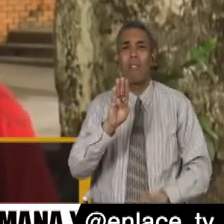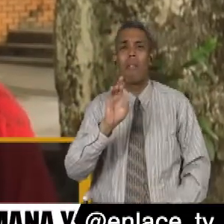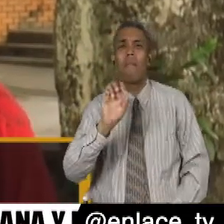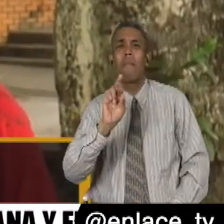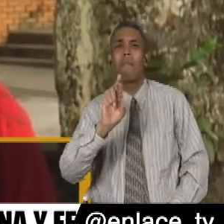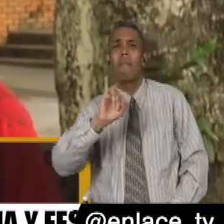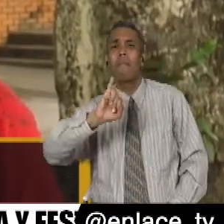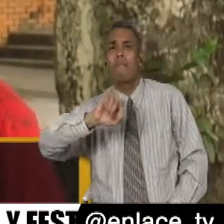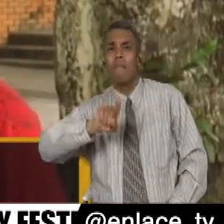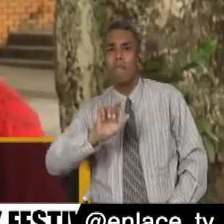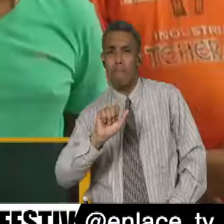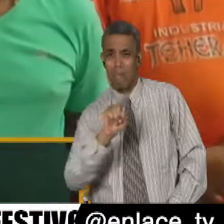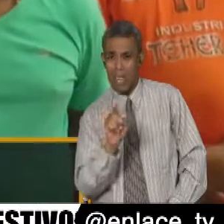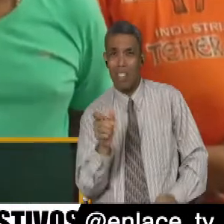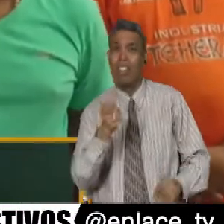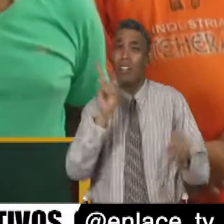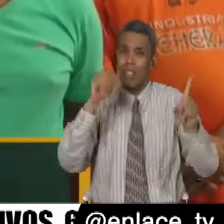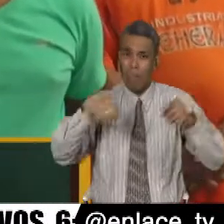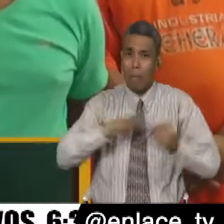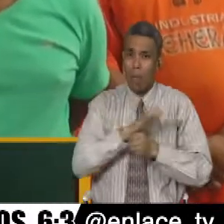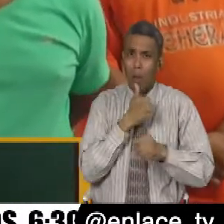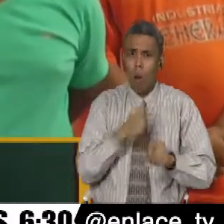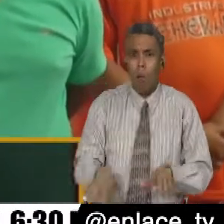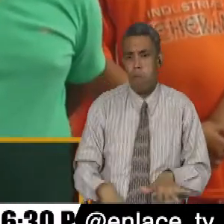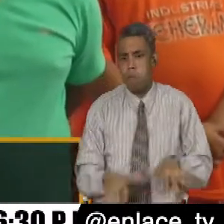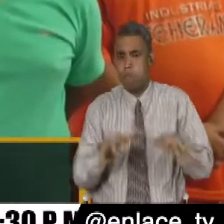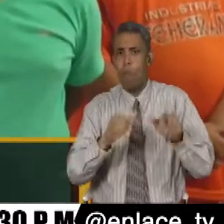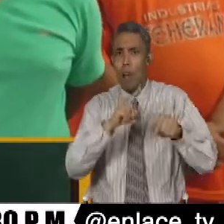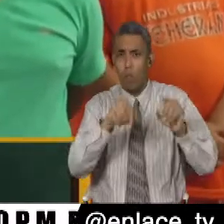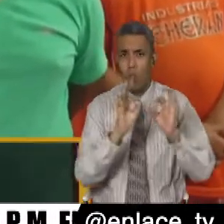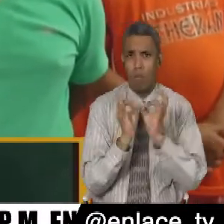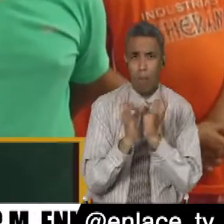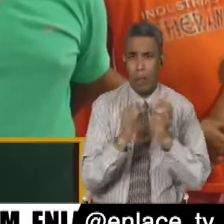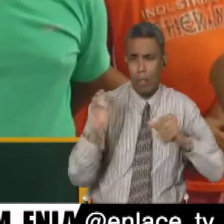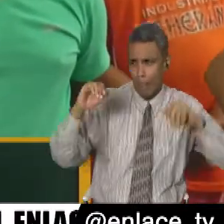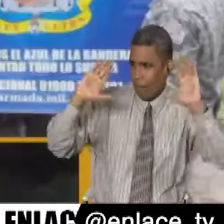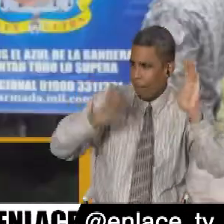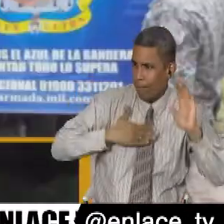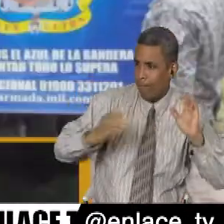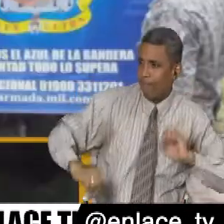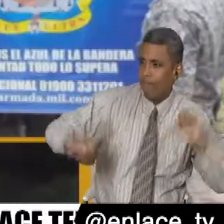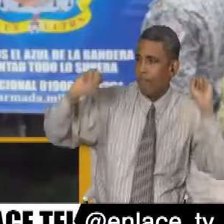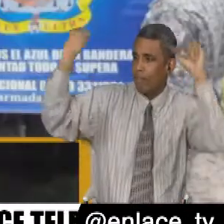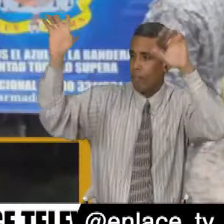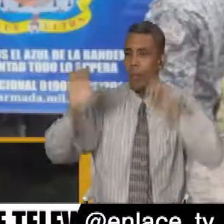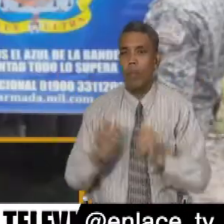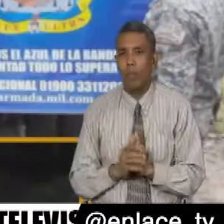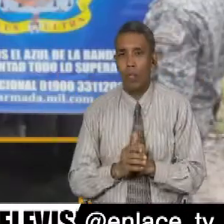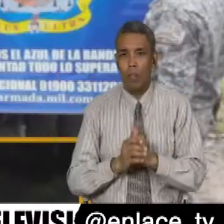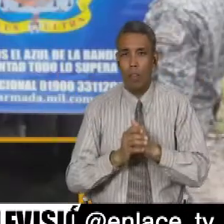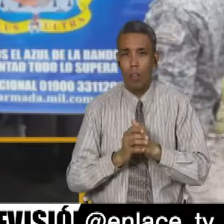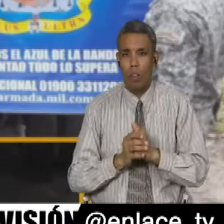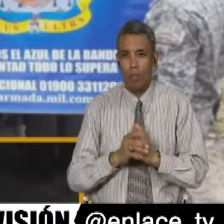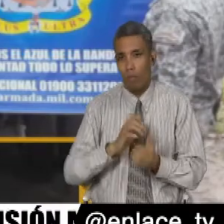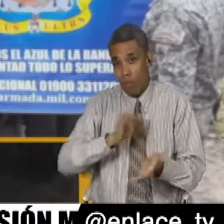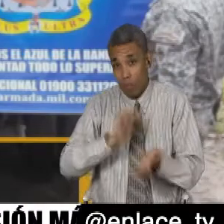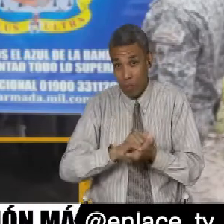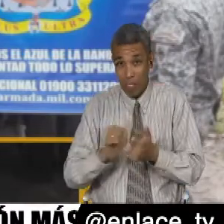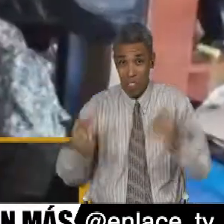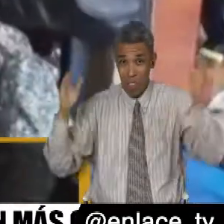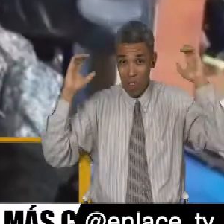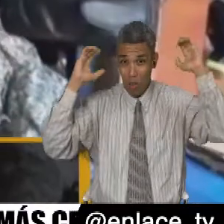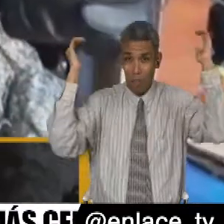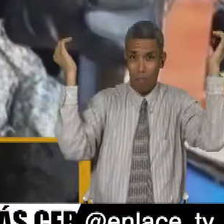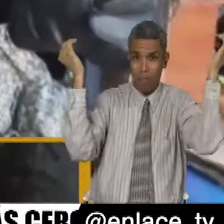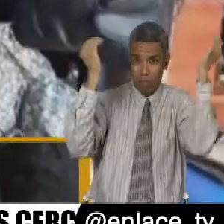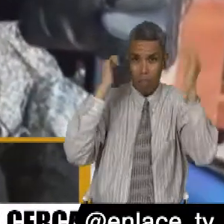salir de ahí por el tema de la inundación el secretario de medioambiente indicó que ya se tiene previsto el estado como albergue temporal para las familias que tengan que ser